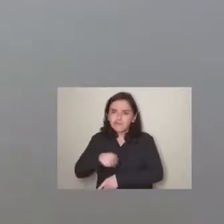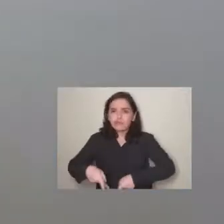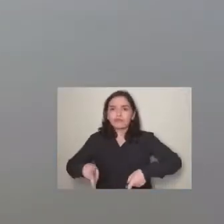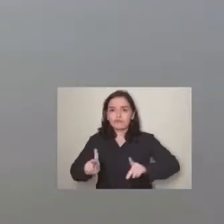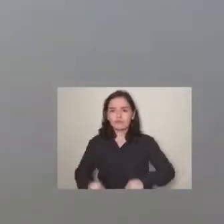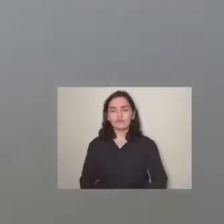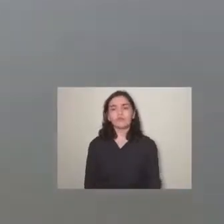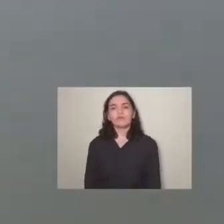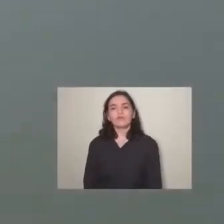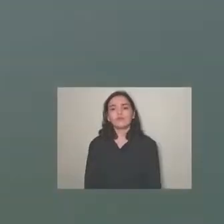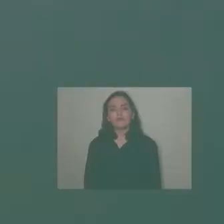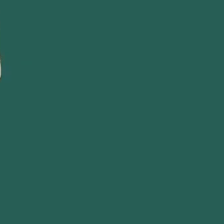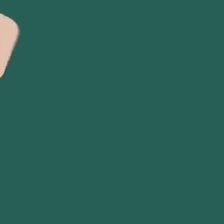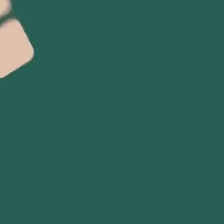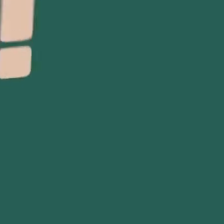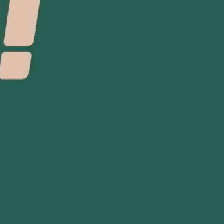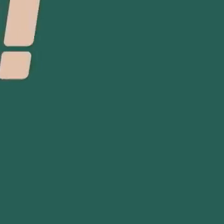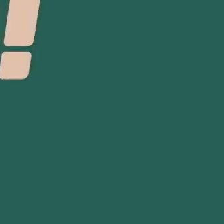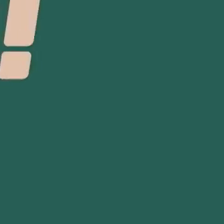derecho.